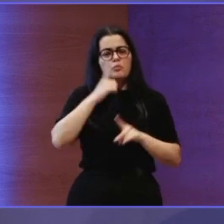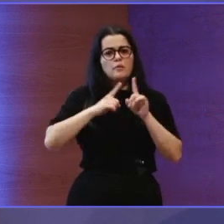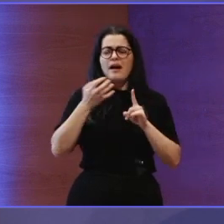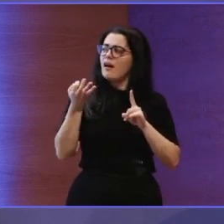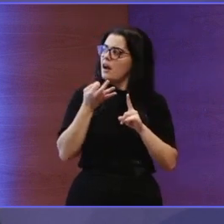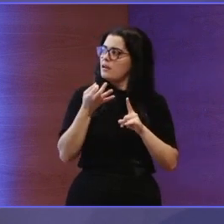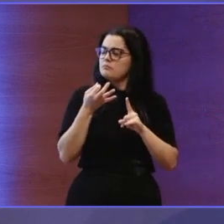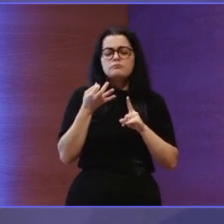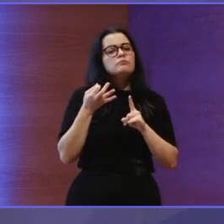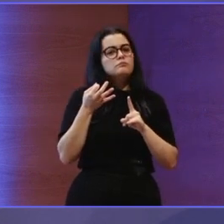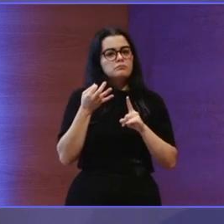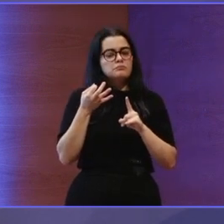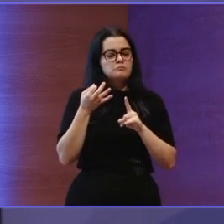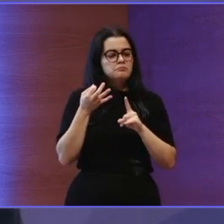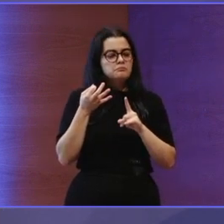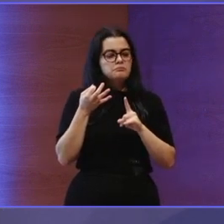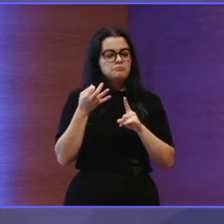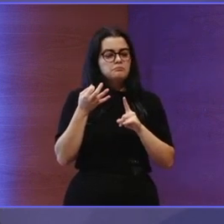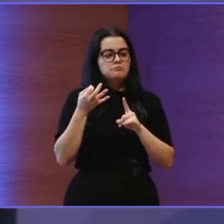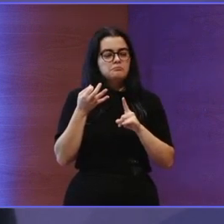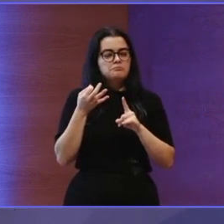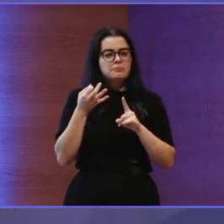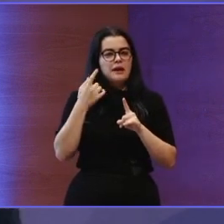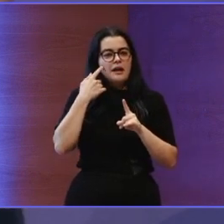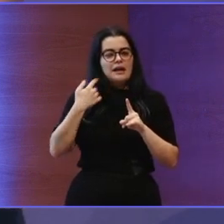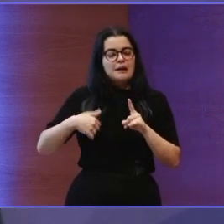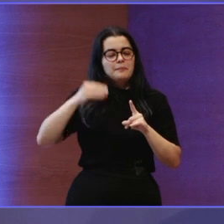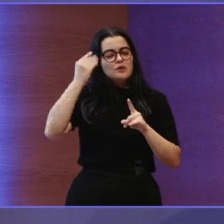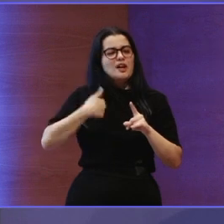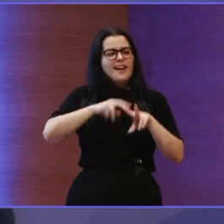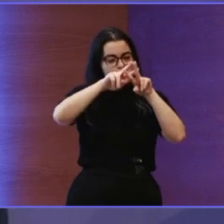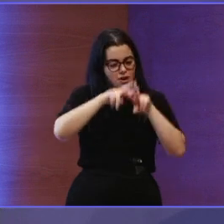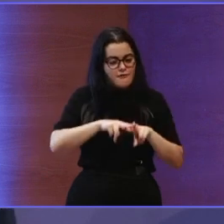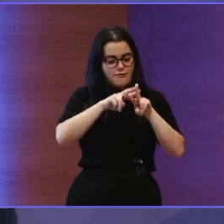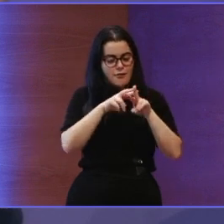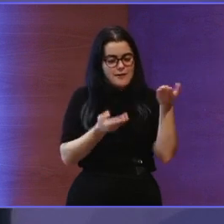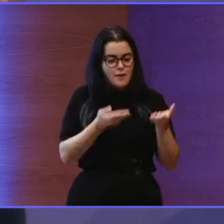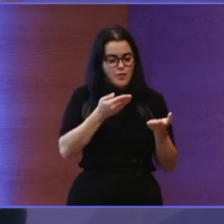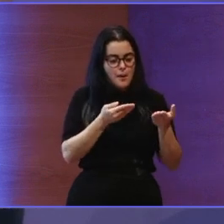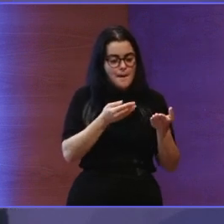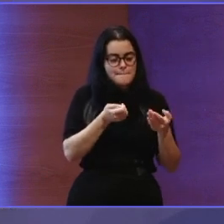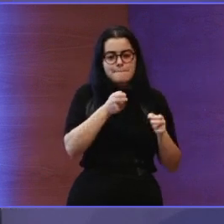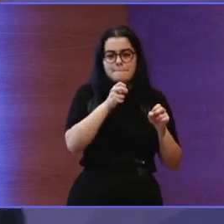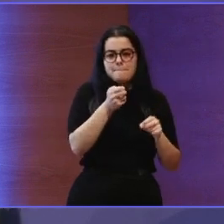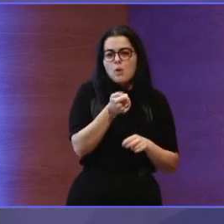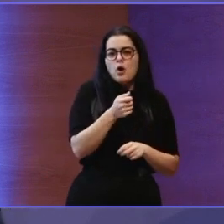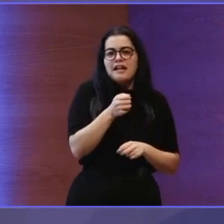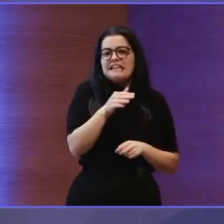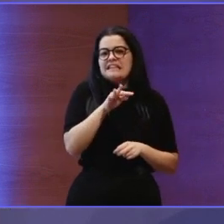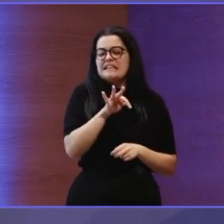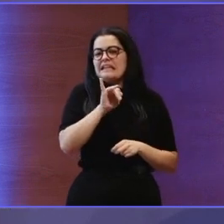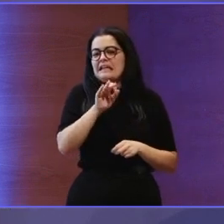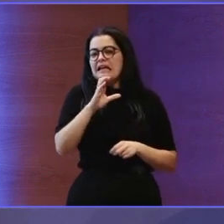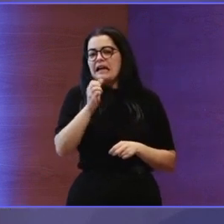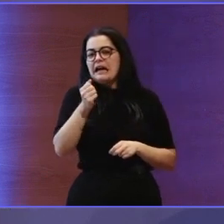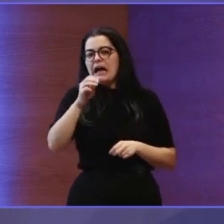cap creo que hemos eh medido y evaluado muy poco el Non takeup de la rgi creo que empezamos a